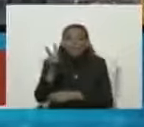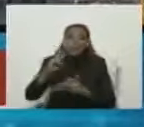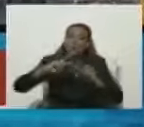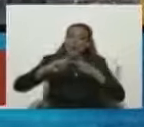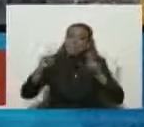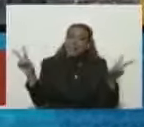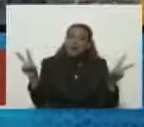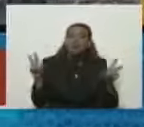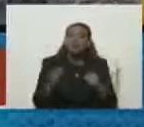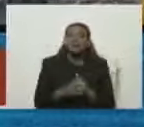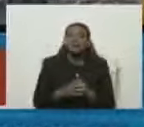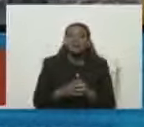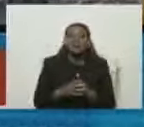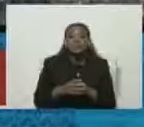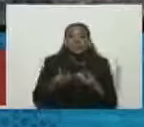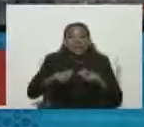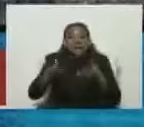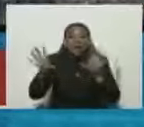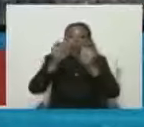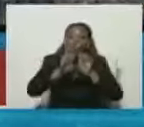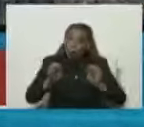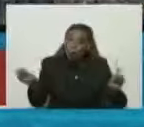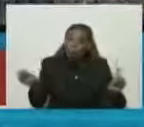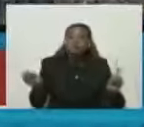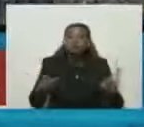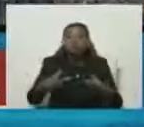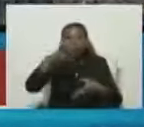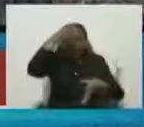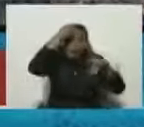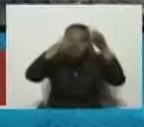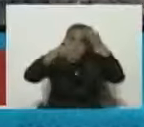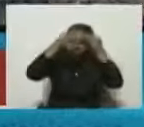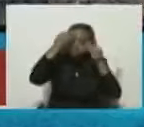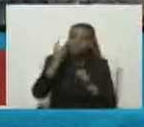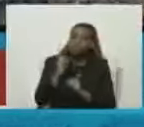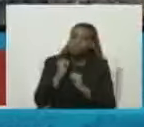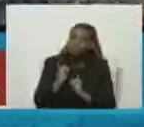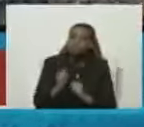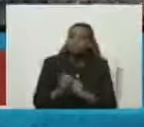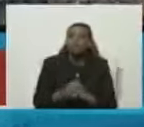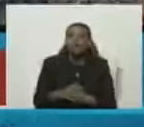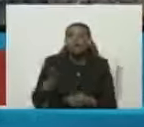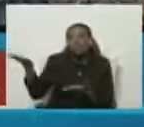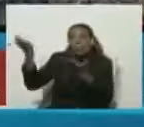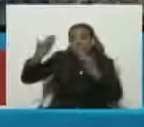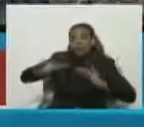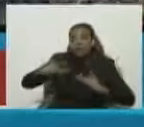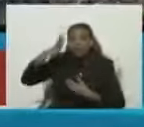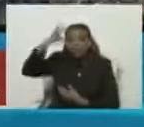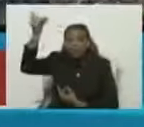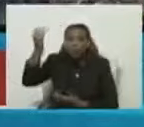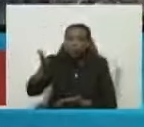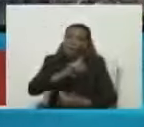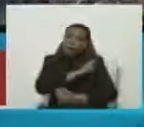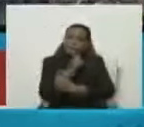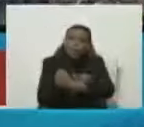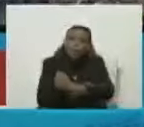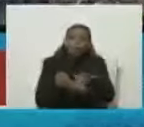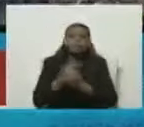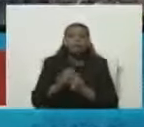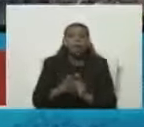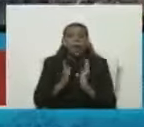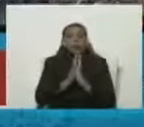paz y darle su educación y su formación. Dame fuerza, Dios, que Dios me los